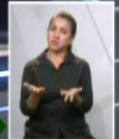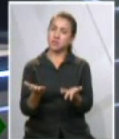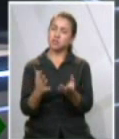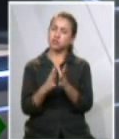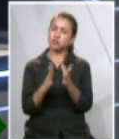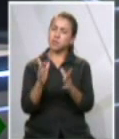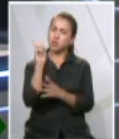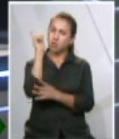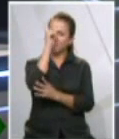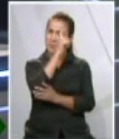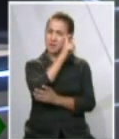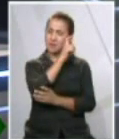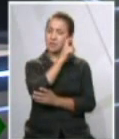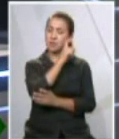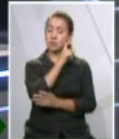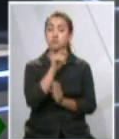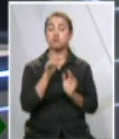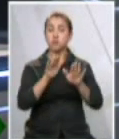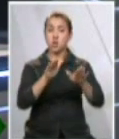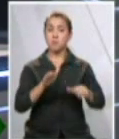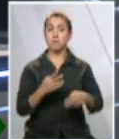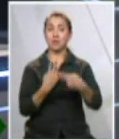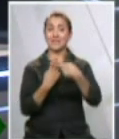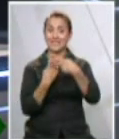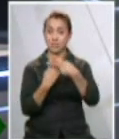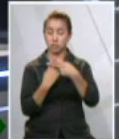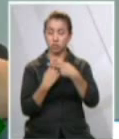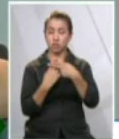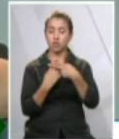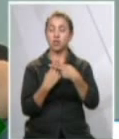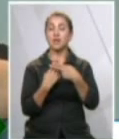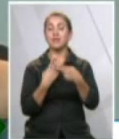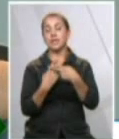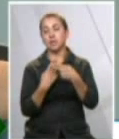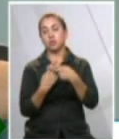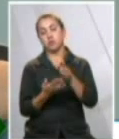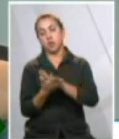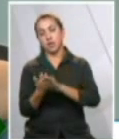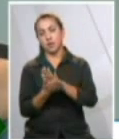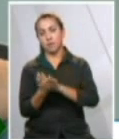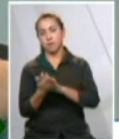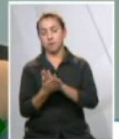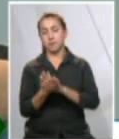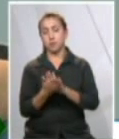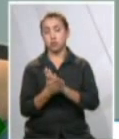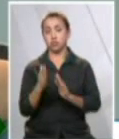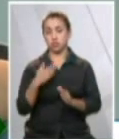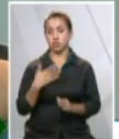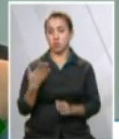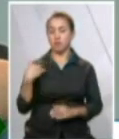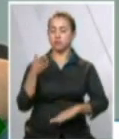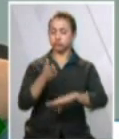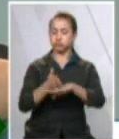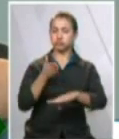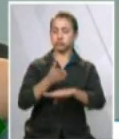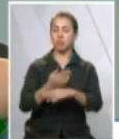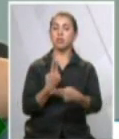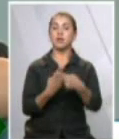es súper complejo. Y por eso, por lo mismo, en la Teletón, por ejemplo, y que porque yo fui paciente de la